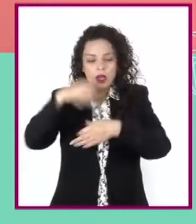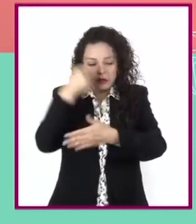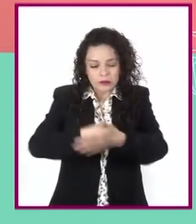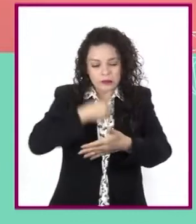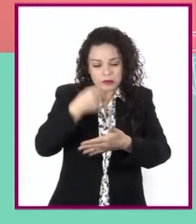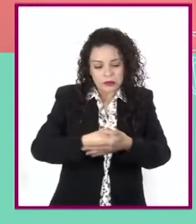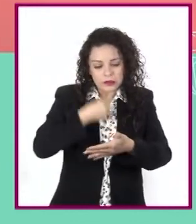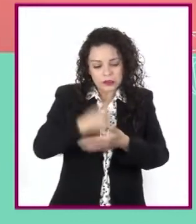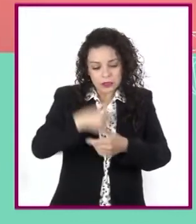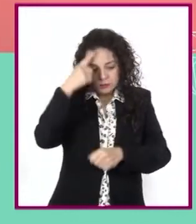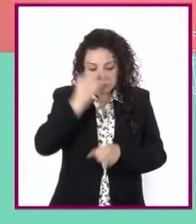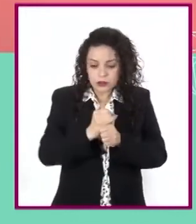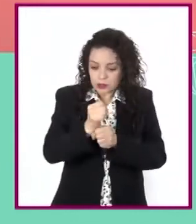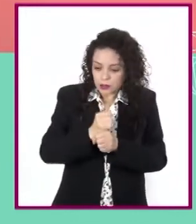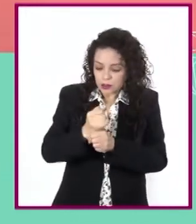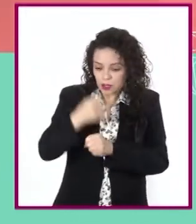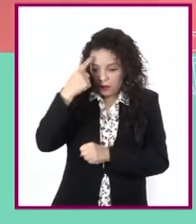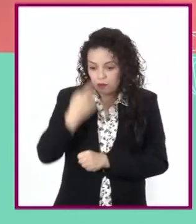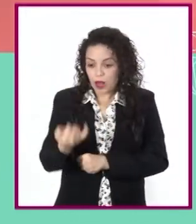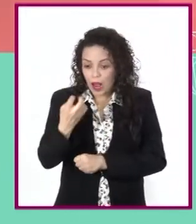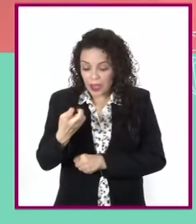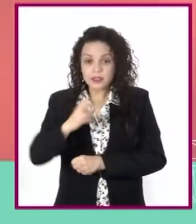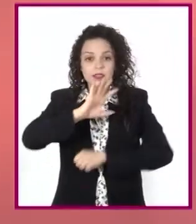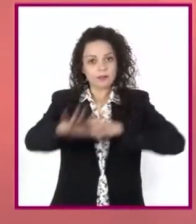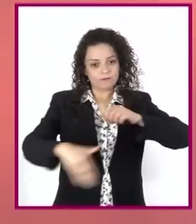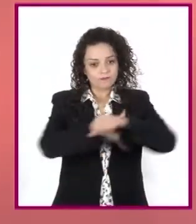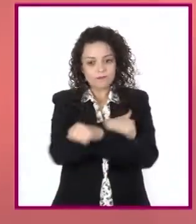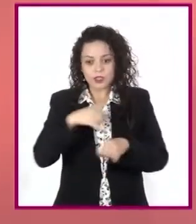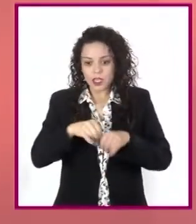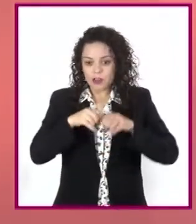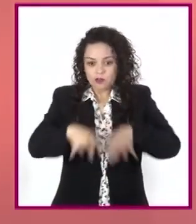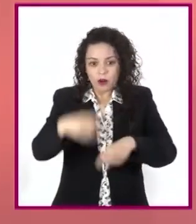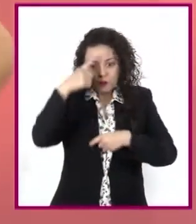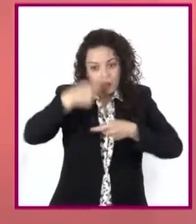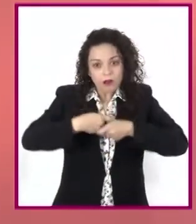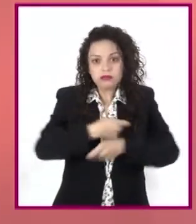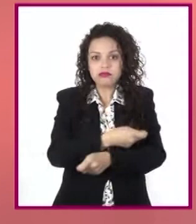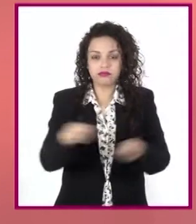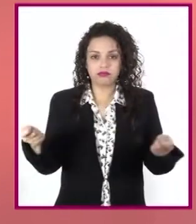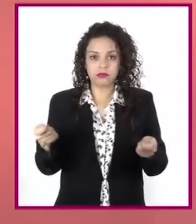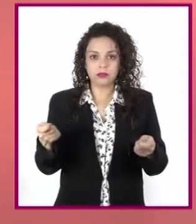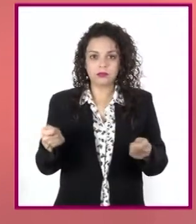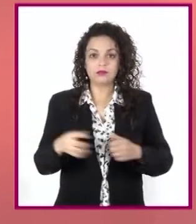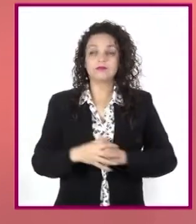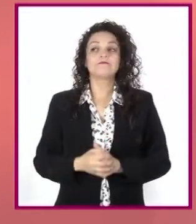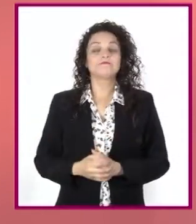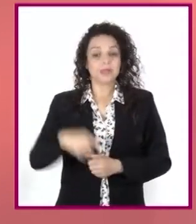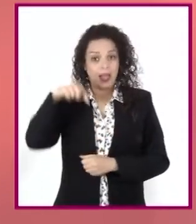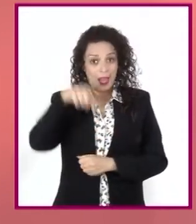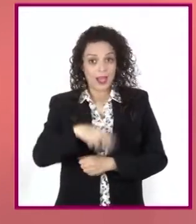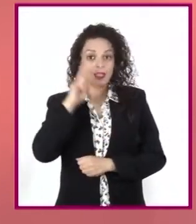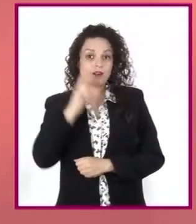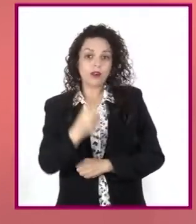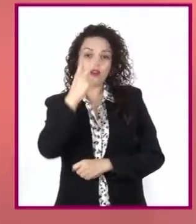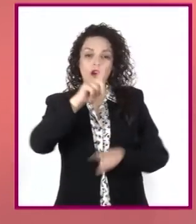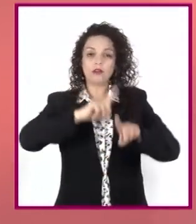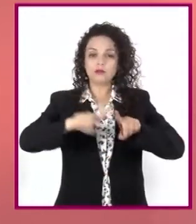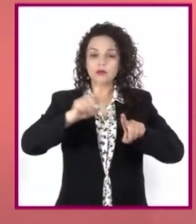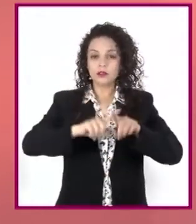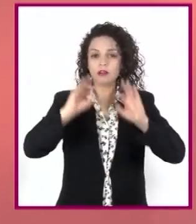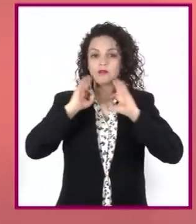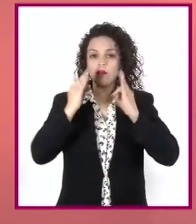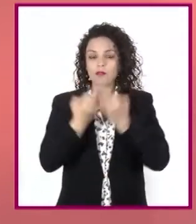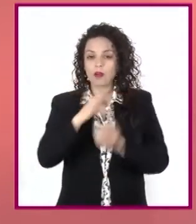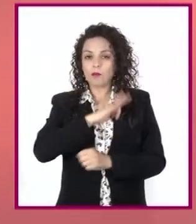para dejarnos toda esta información? En esta sesión veremos los tipos de fuentes a los que tienen acceso